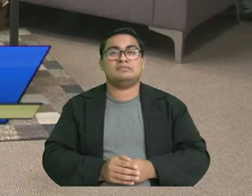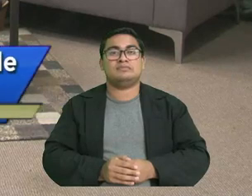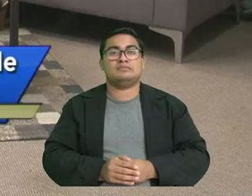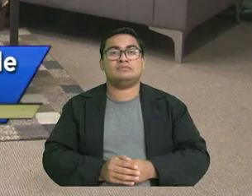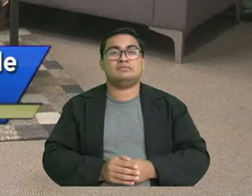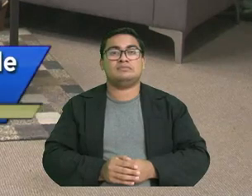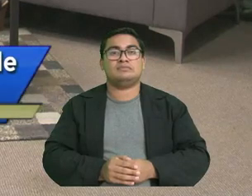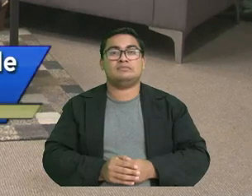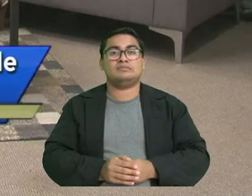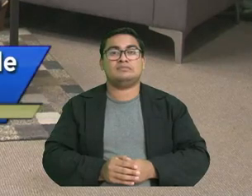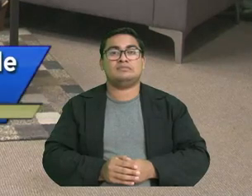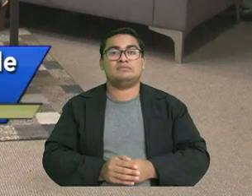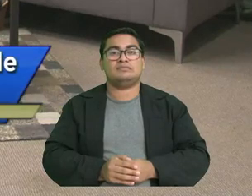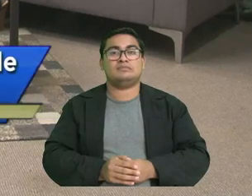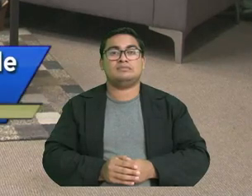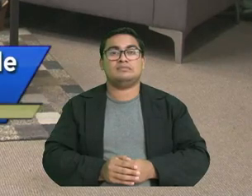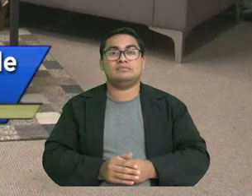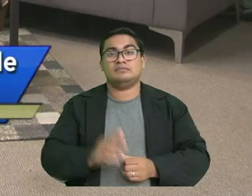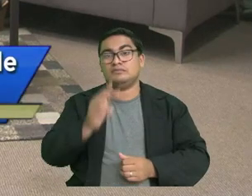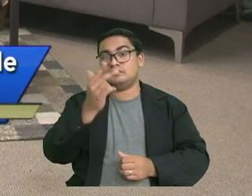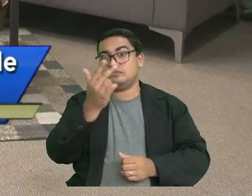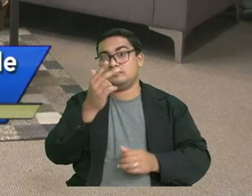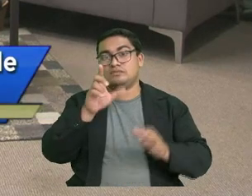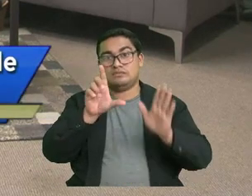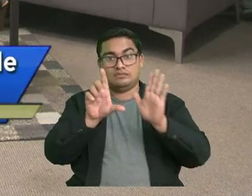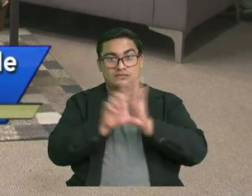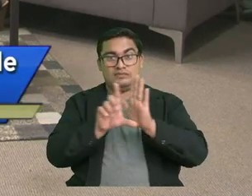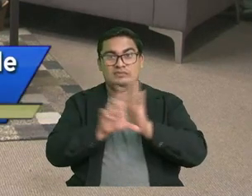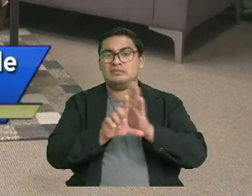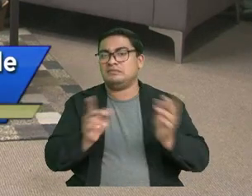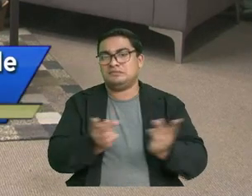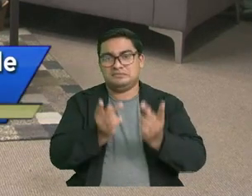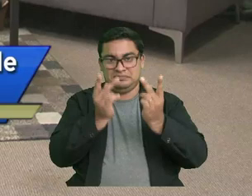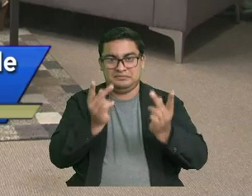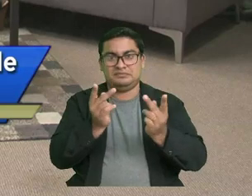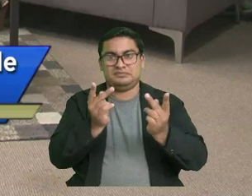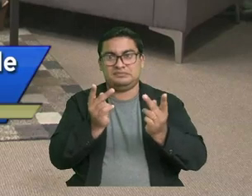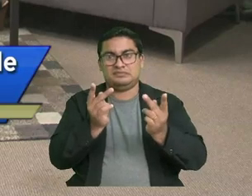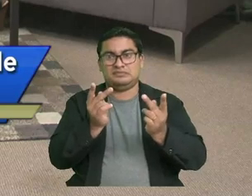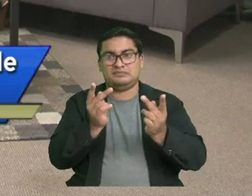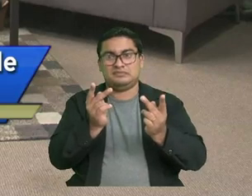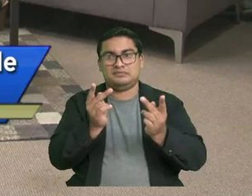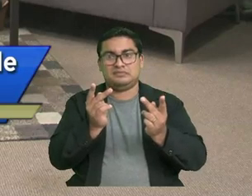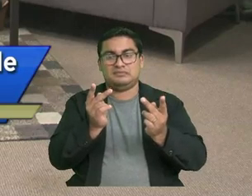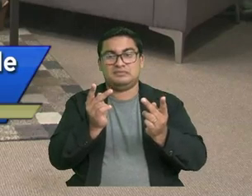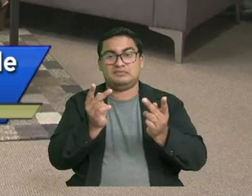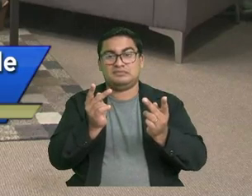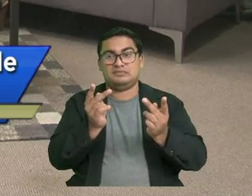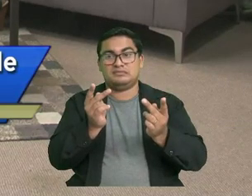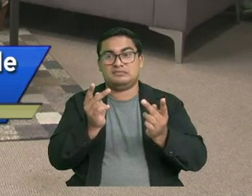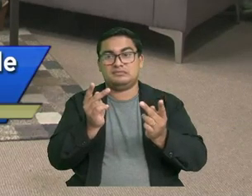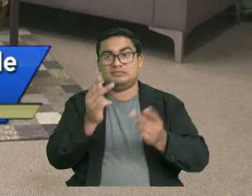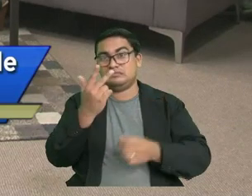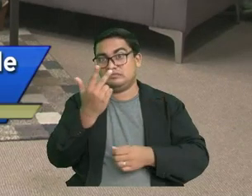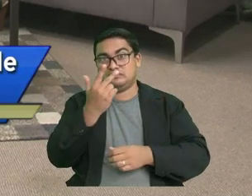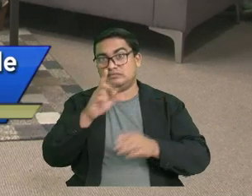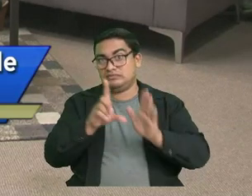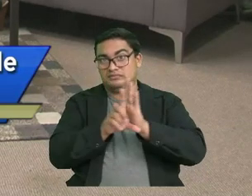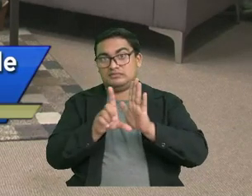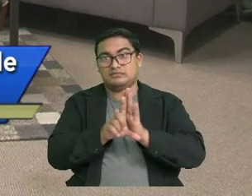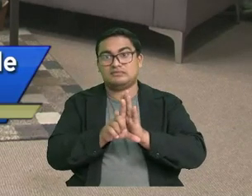con, nos quedamos con 8 leyes vigentes. Sí, sí. Tenemos 8